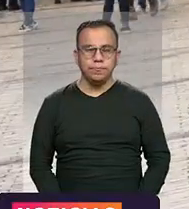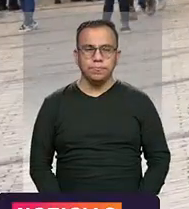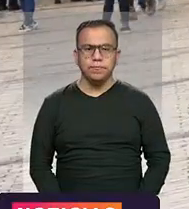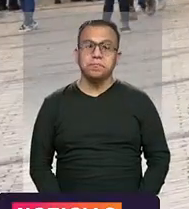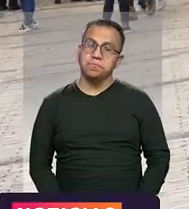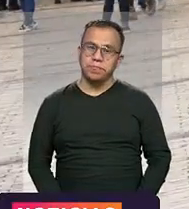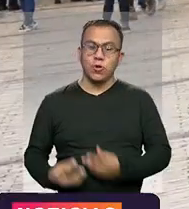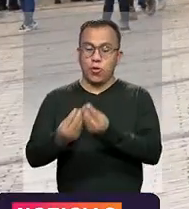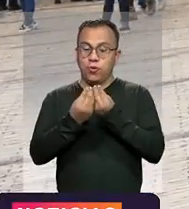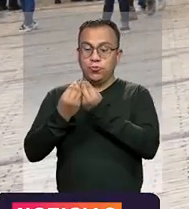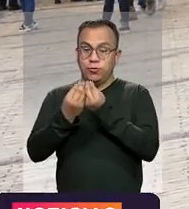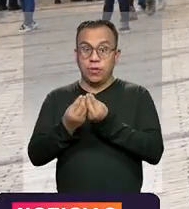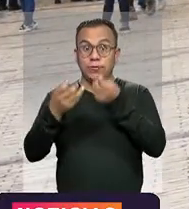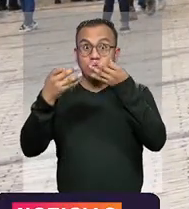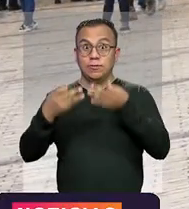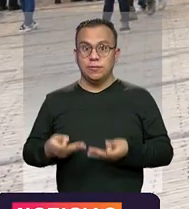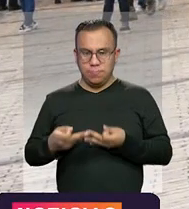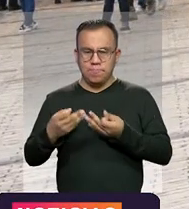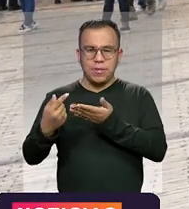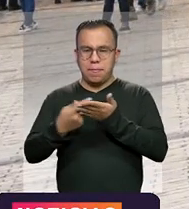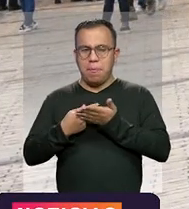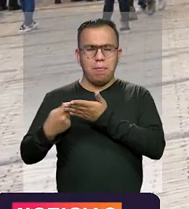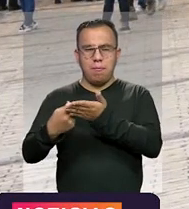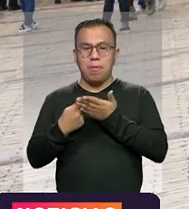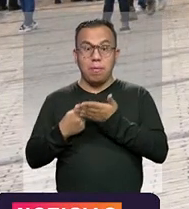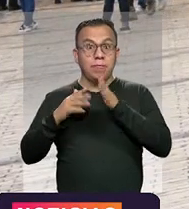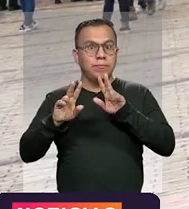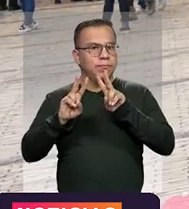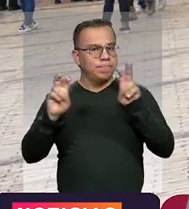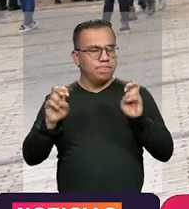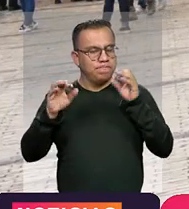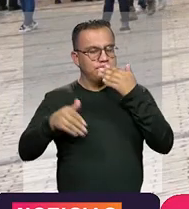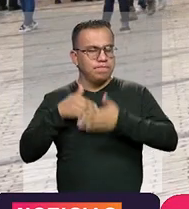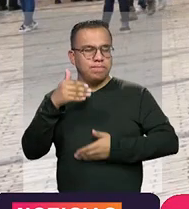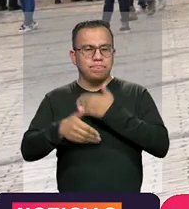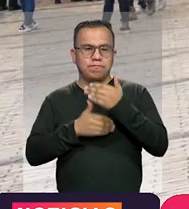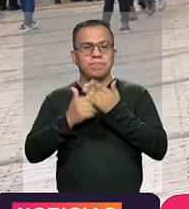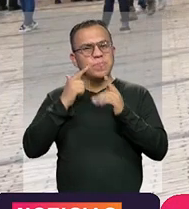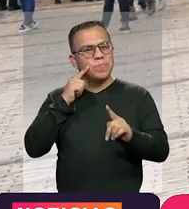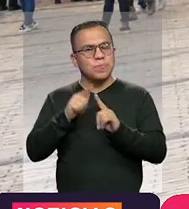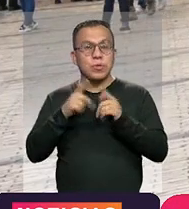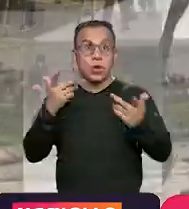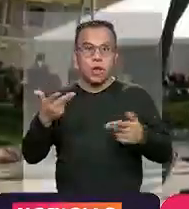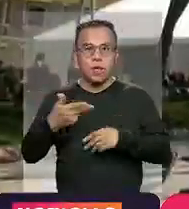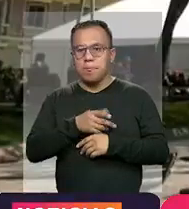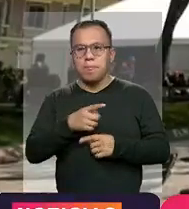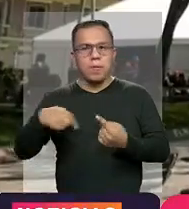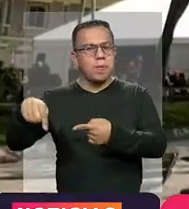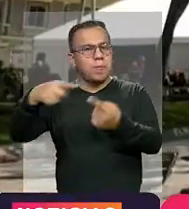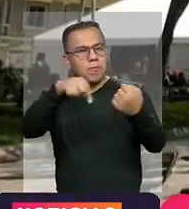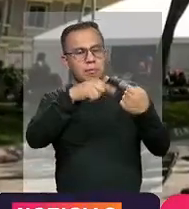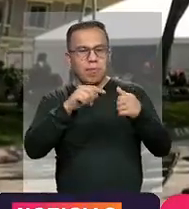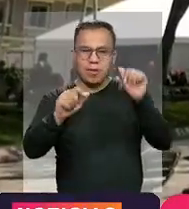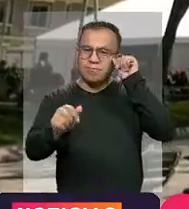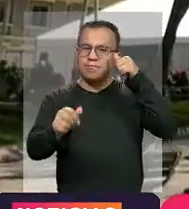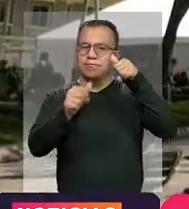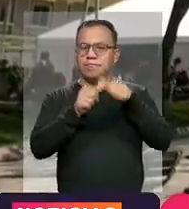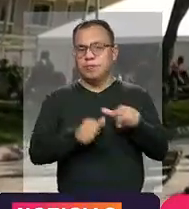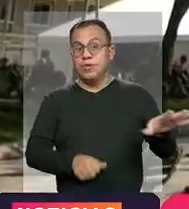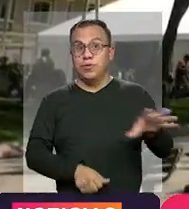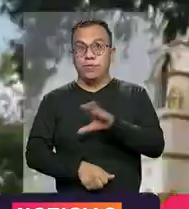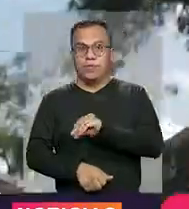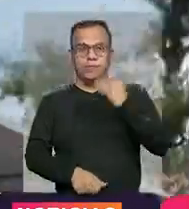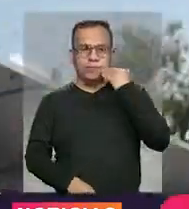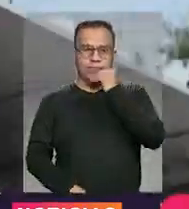de este Consejo de Seguridad, la alcaldesa mayor de Bogotá realizó un recorrido y específicamente pues dio un sentido homenaje a todas